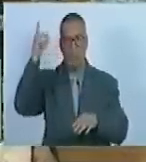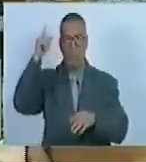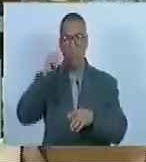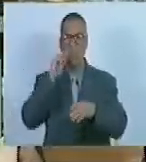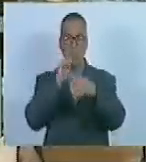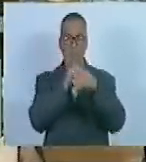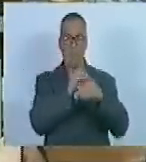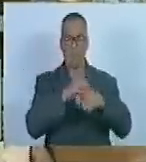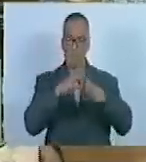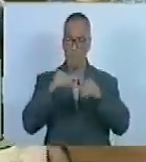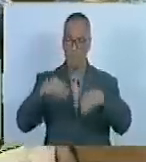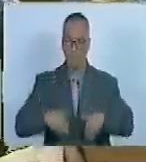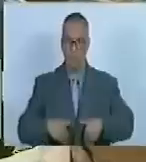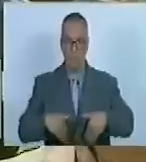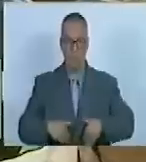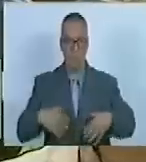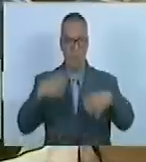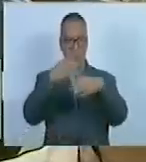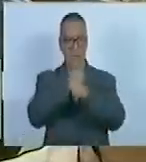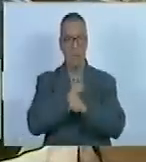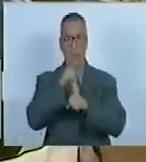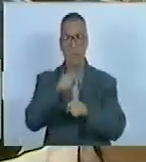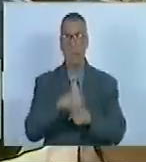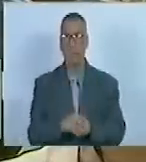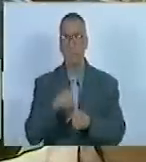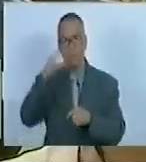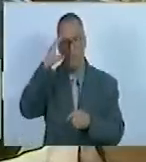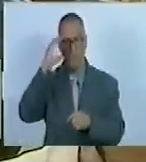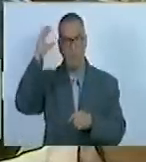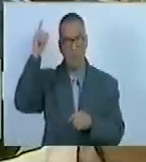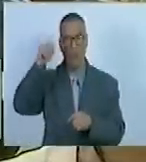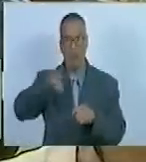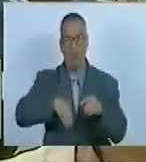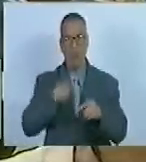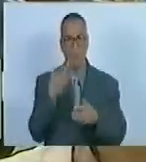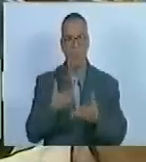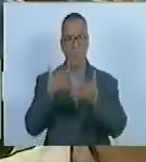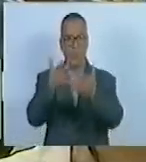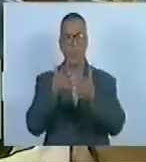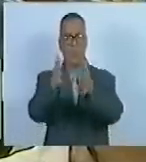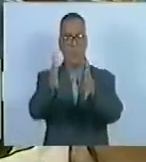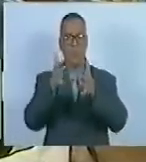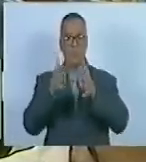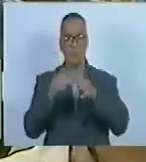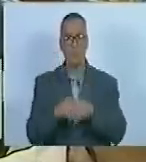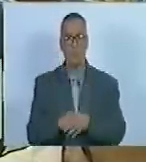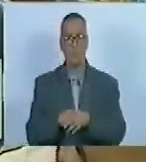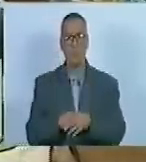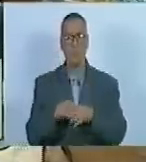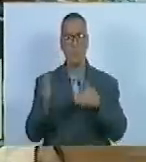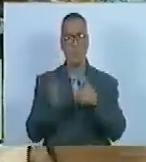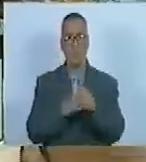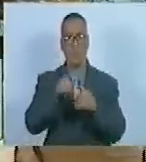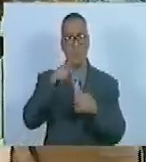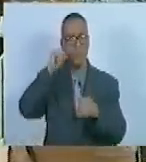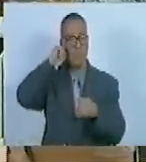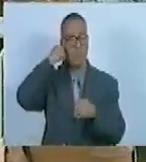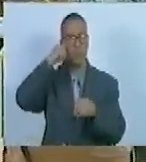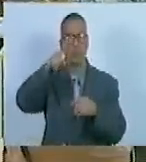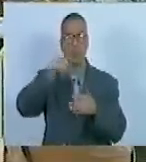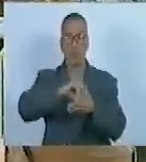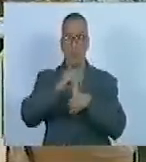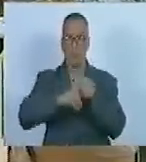que todos los esfuerzos sean confiados en que Dios ciertamente podía conceder la victoria. Y cierra con un pensamiento este